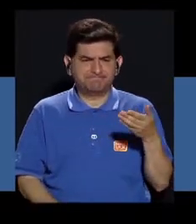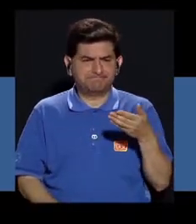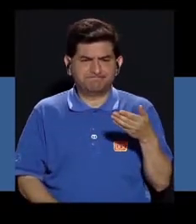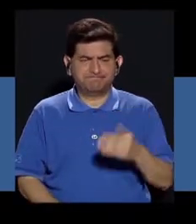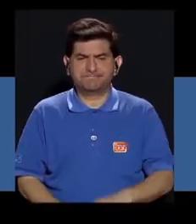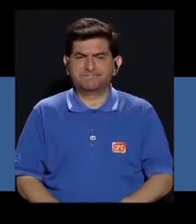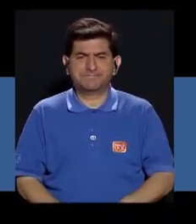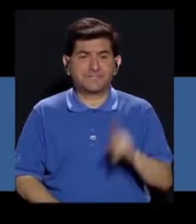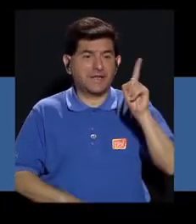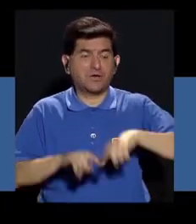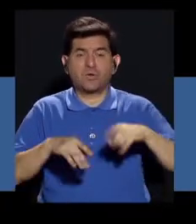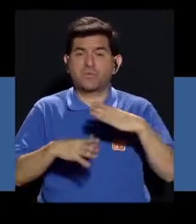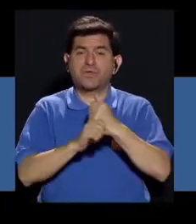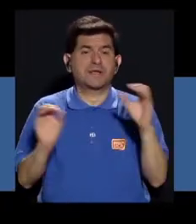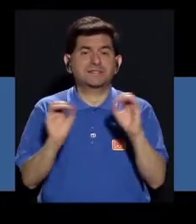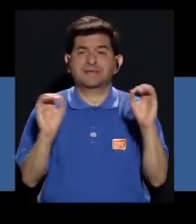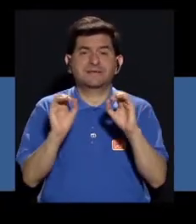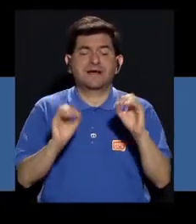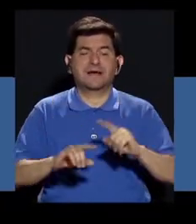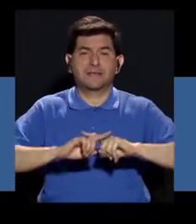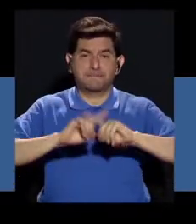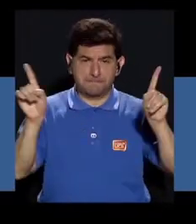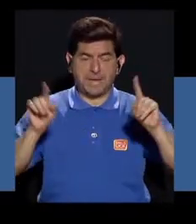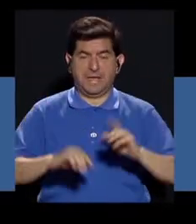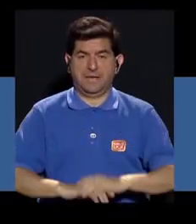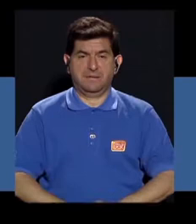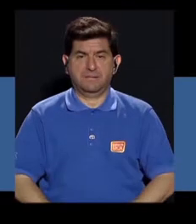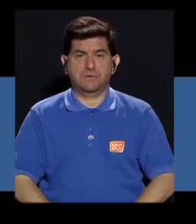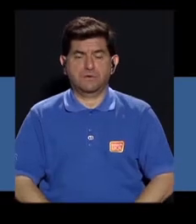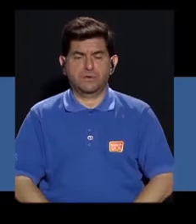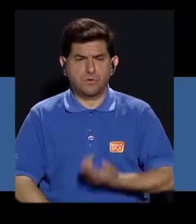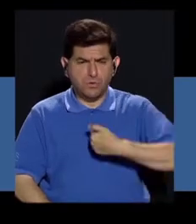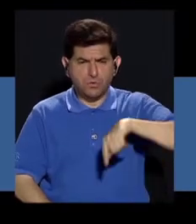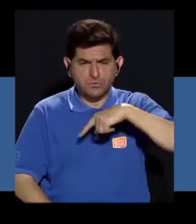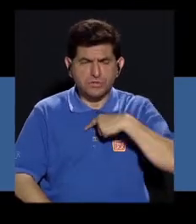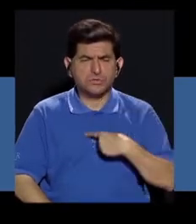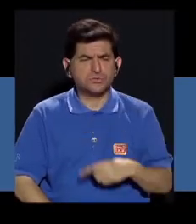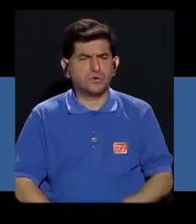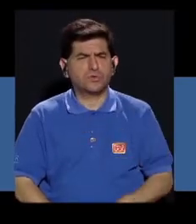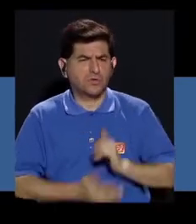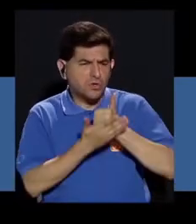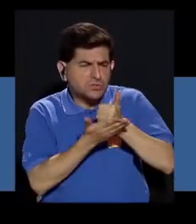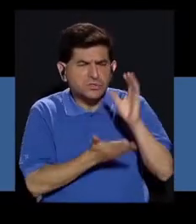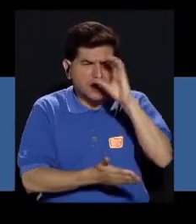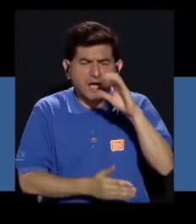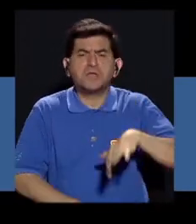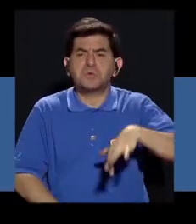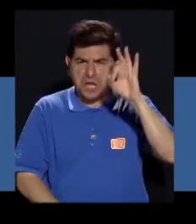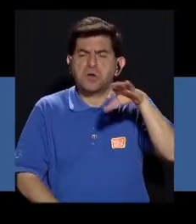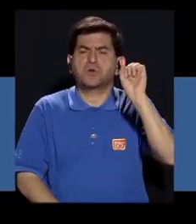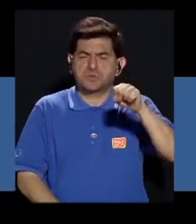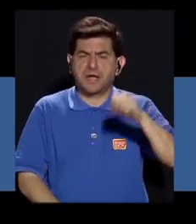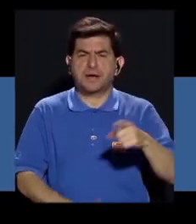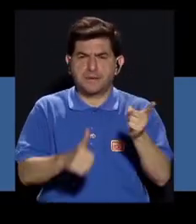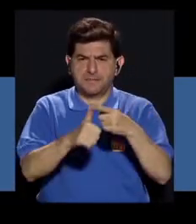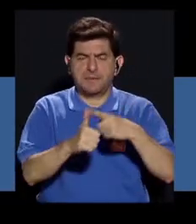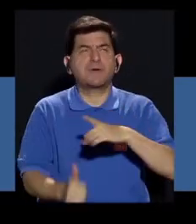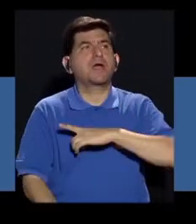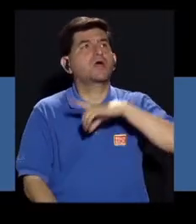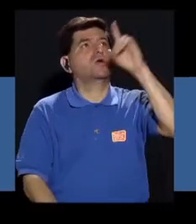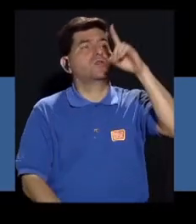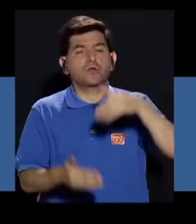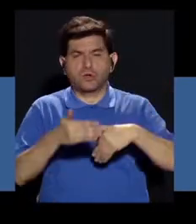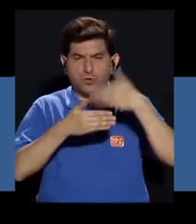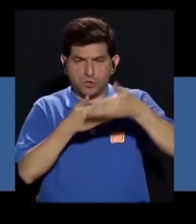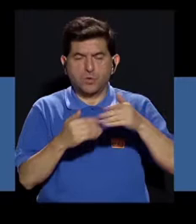impotentes, pero que sí, si buscamos ayuda, la encontramos primeramente en Dios y luego en los